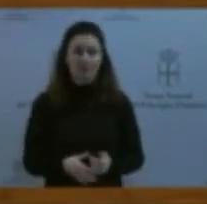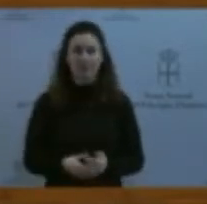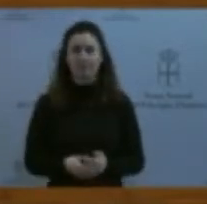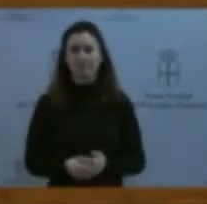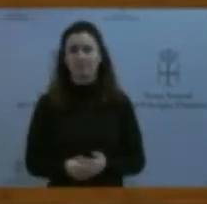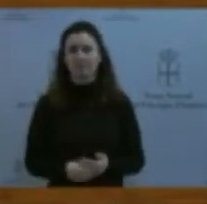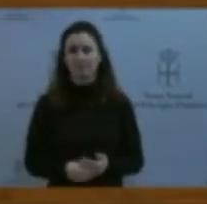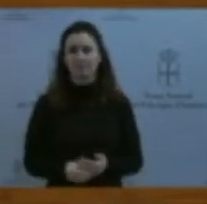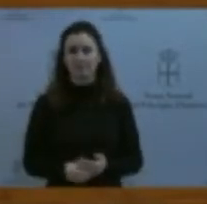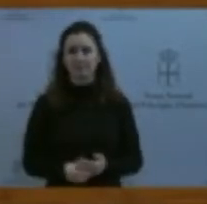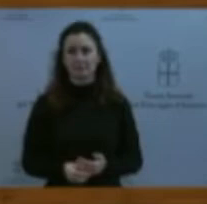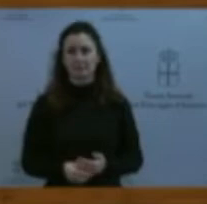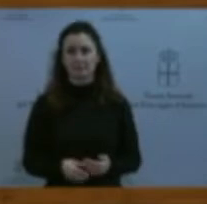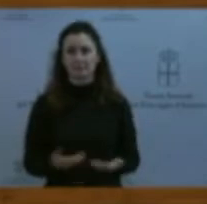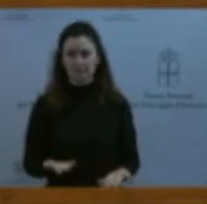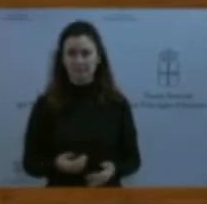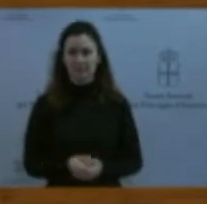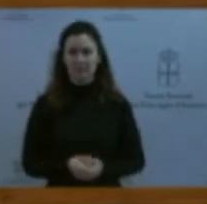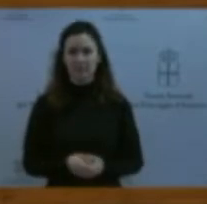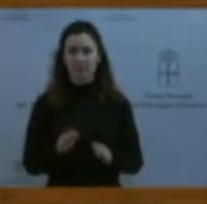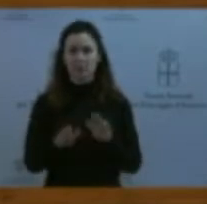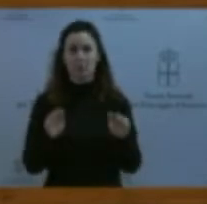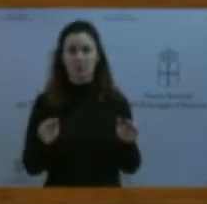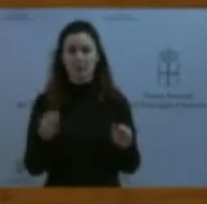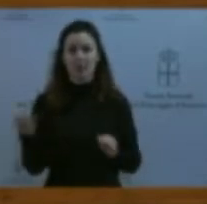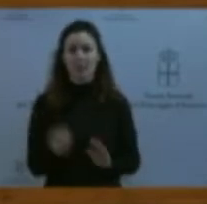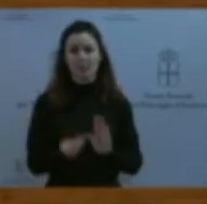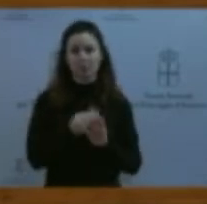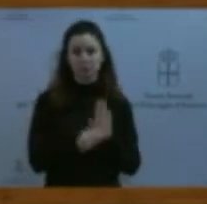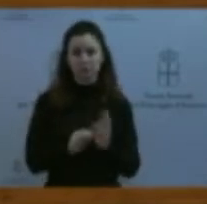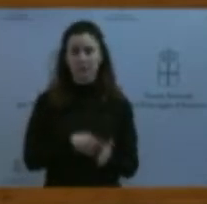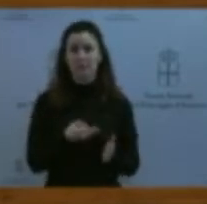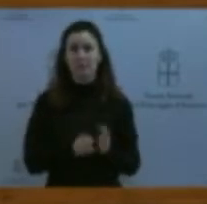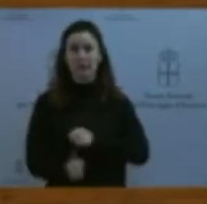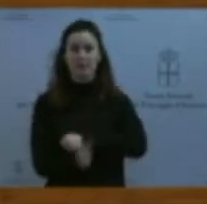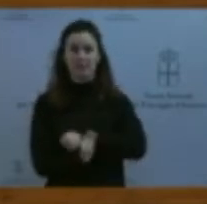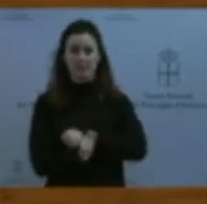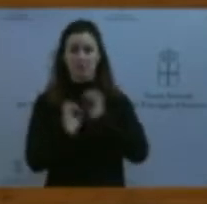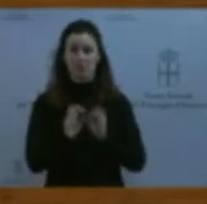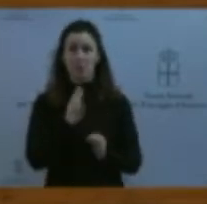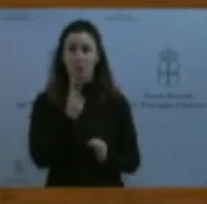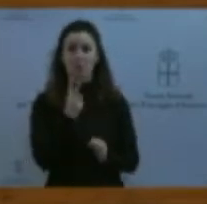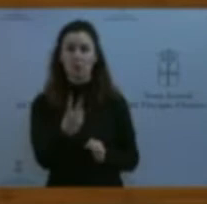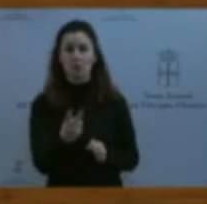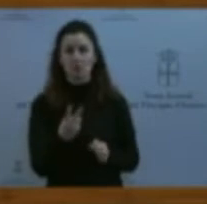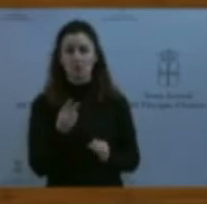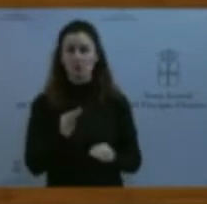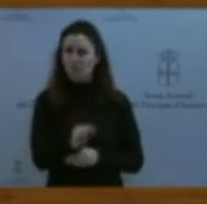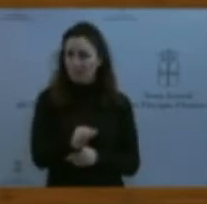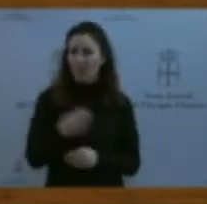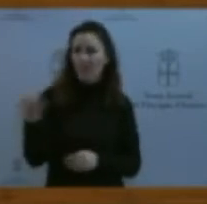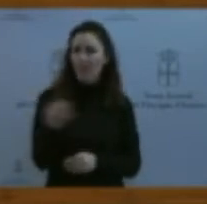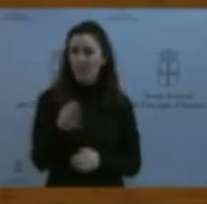Esta convocatoria debería recogerse en el Plan Estratégico Plurianual de Subvenciones y tramitarse como un anticipado de gasto. Esa podría ser una